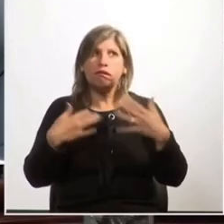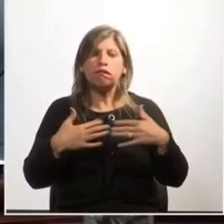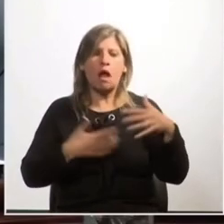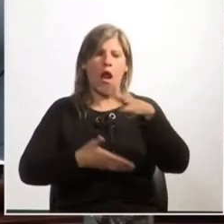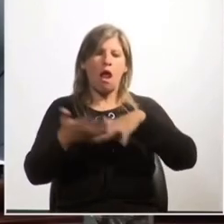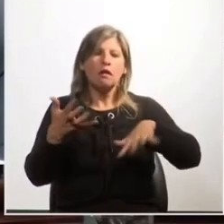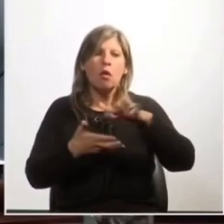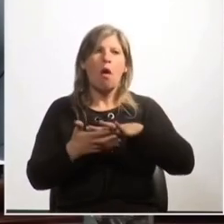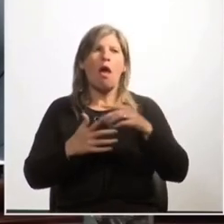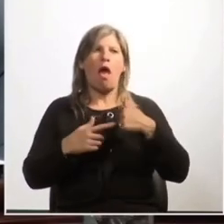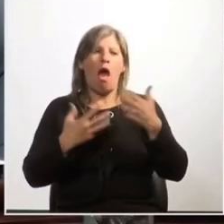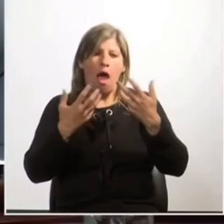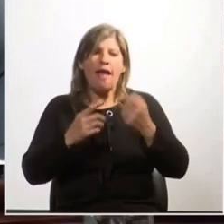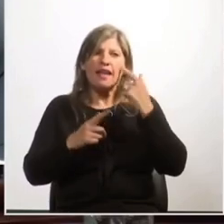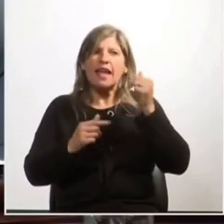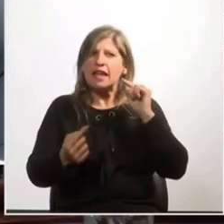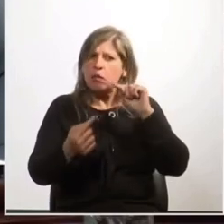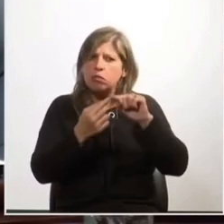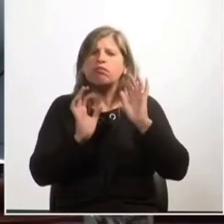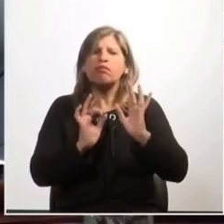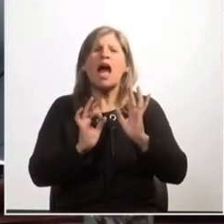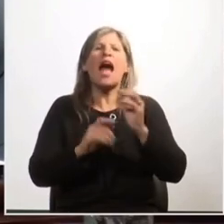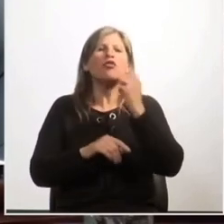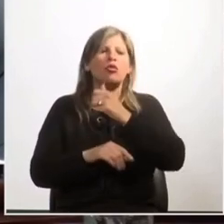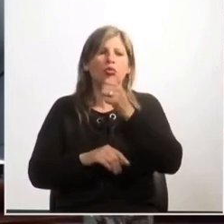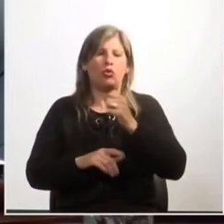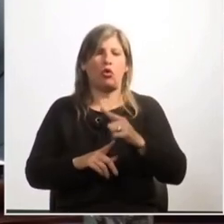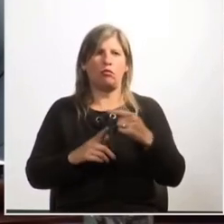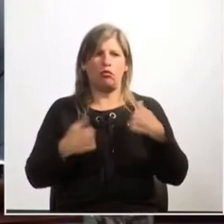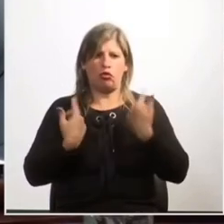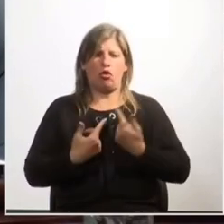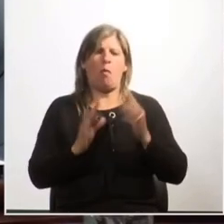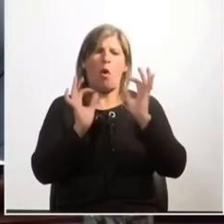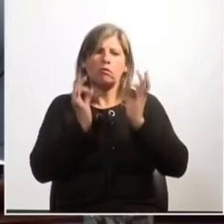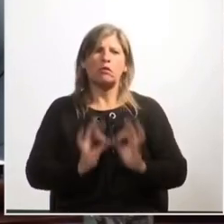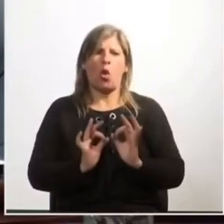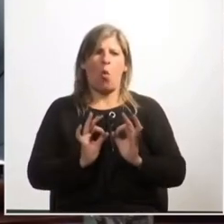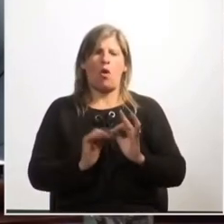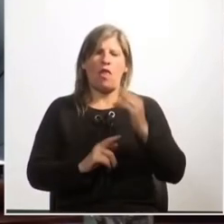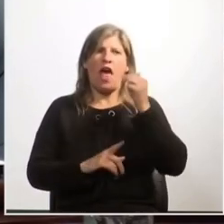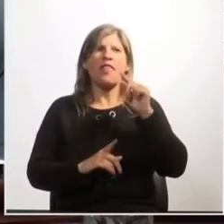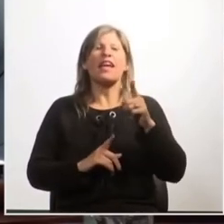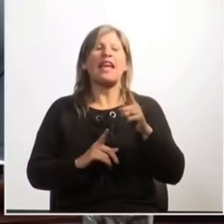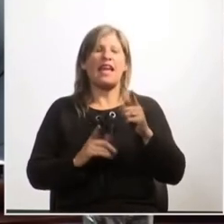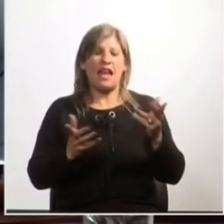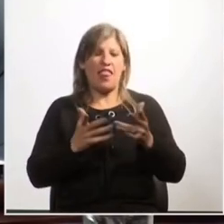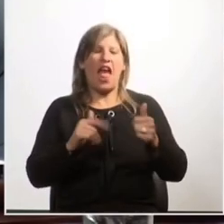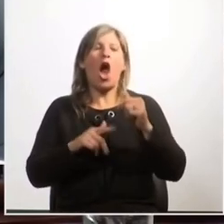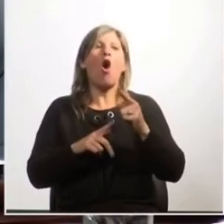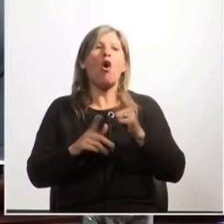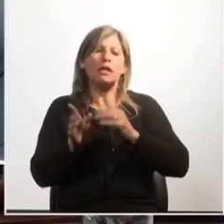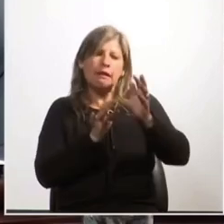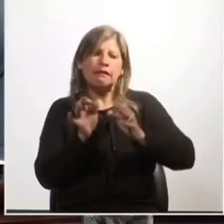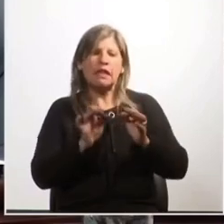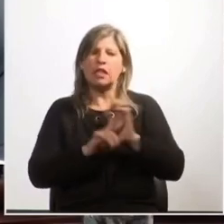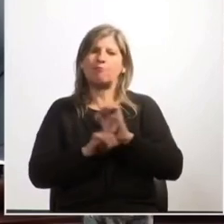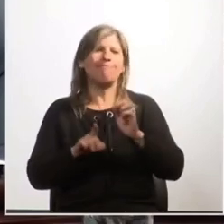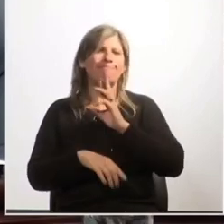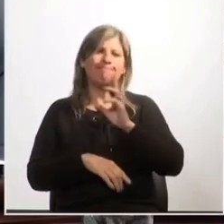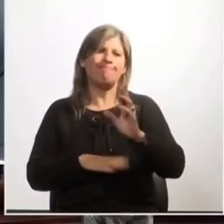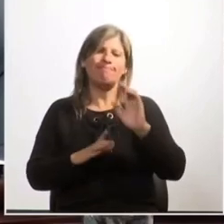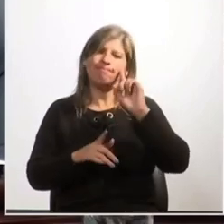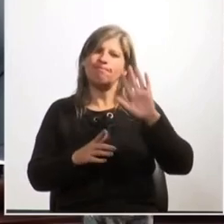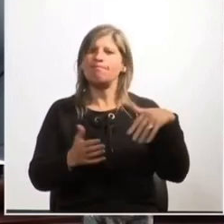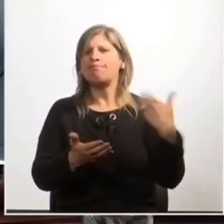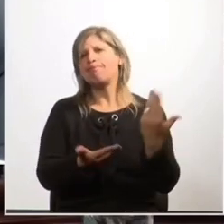y queremos que se apunte a resolverla. Estamos convencidos de que la actual política no está dando resultados, está